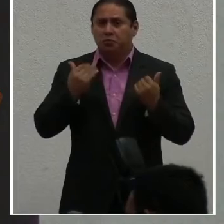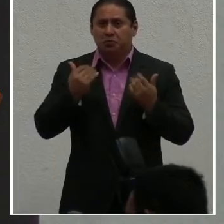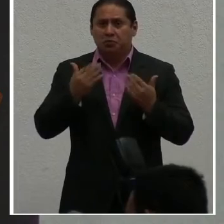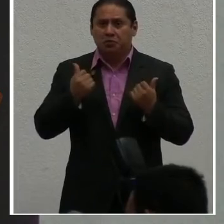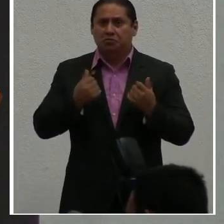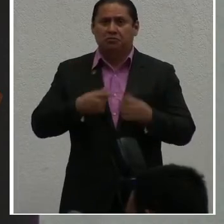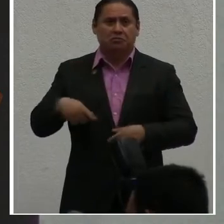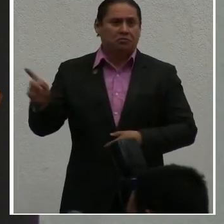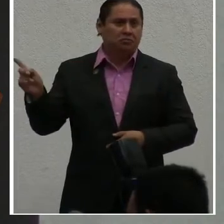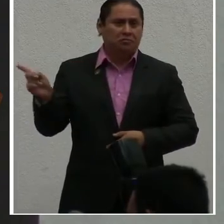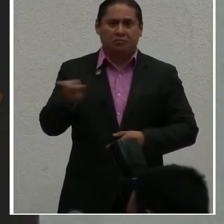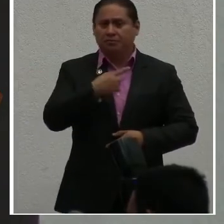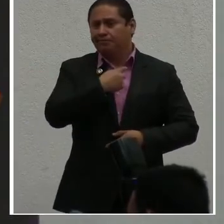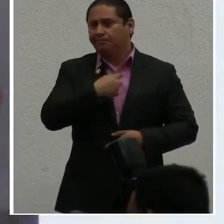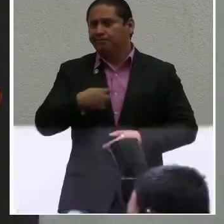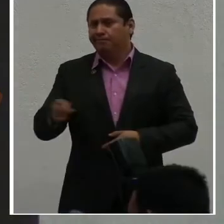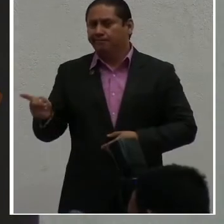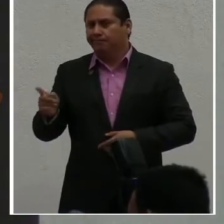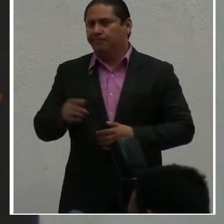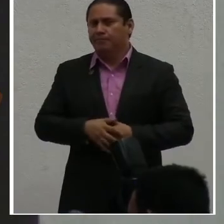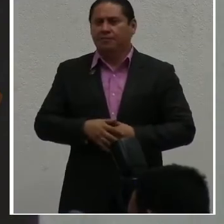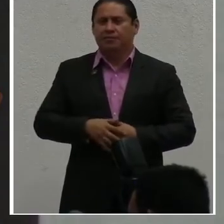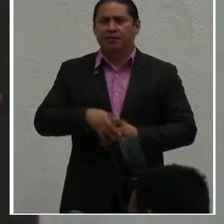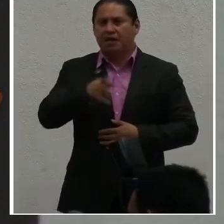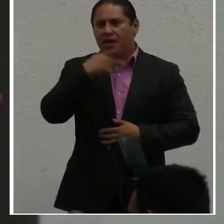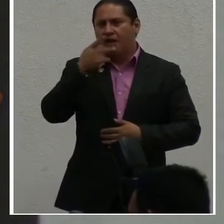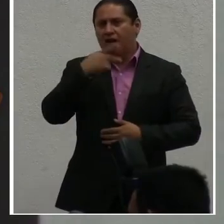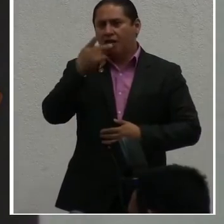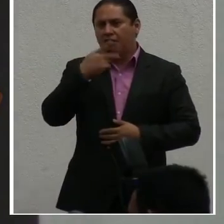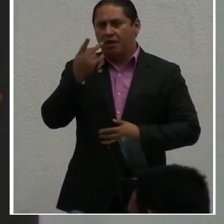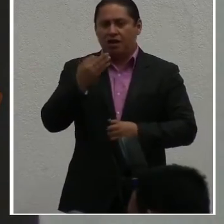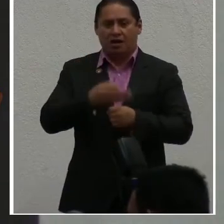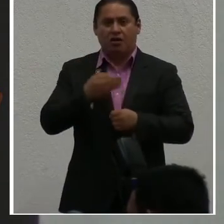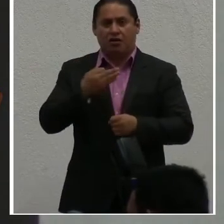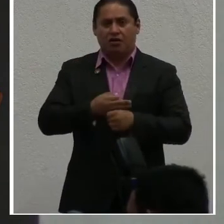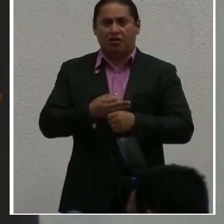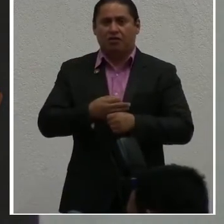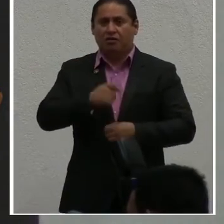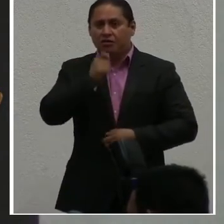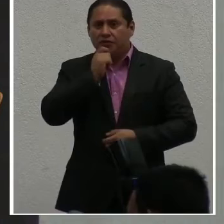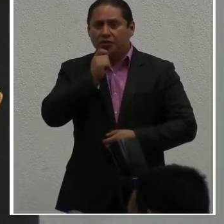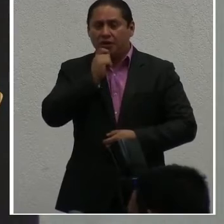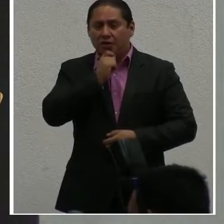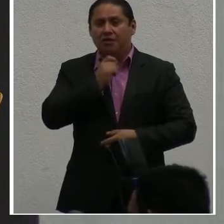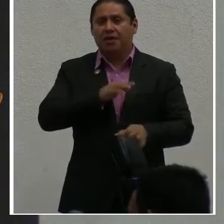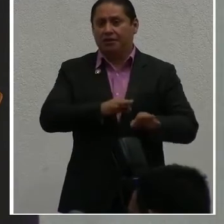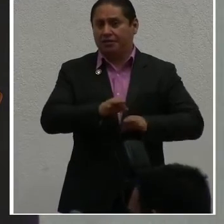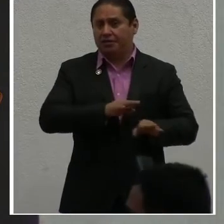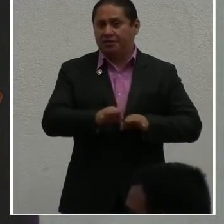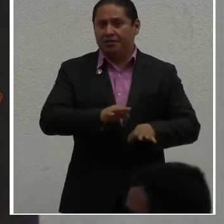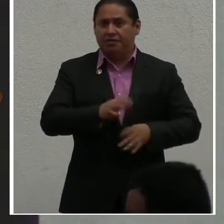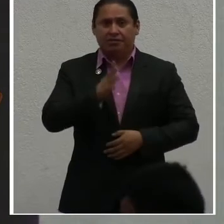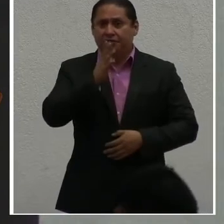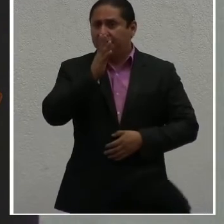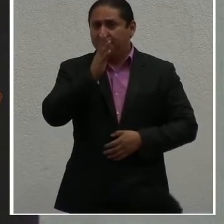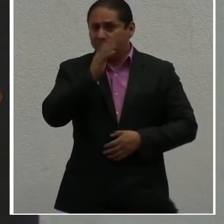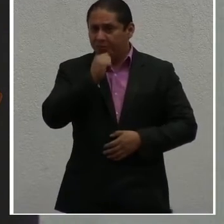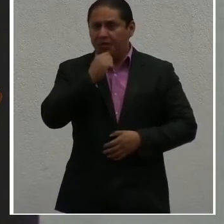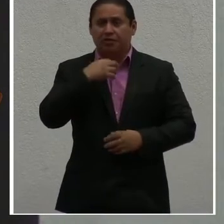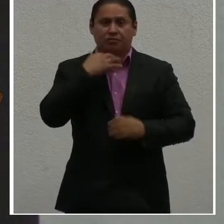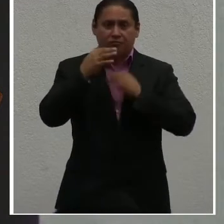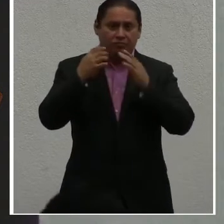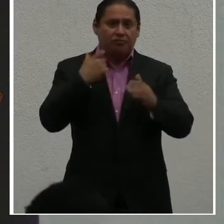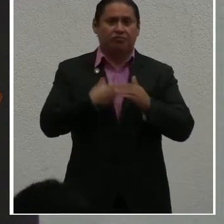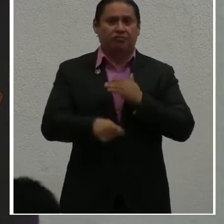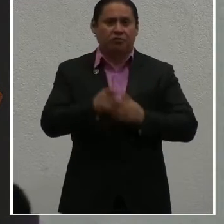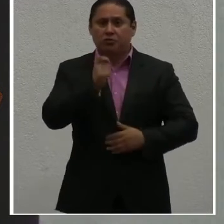vienen. No voy a hablar por los presidentes actuales porque están en el ejercicio de sus funciones. No les puedo llamar corruptos o corruptas, no